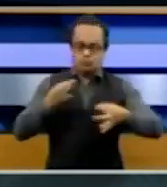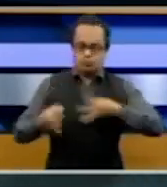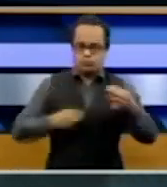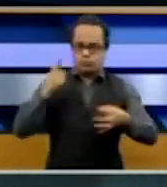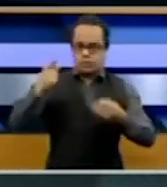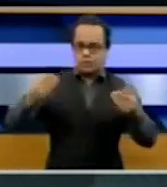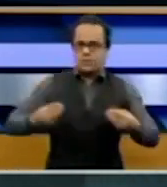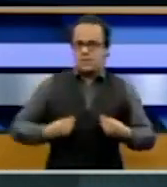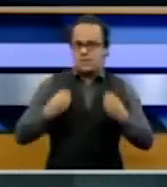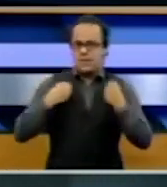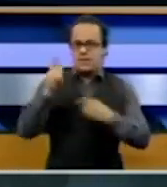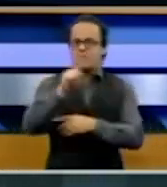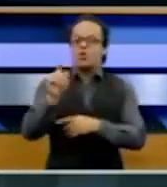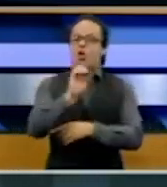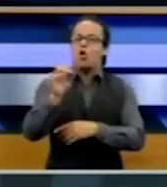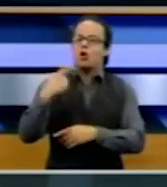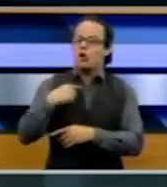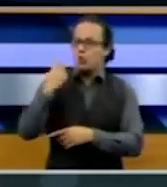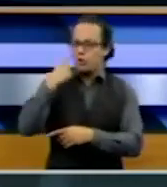Parque Ecológico Sacanco.